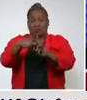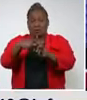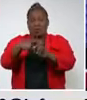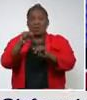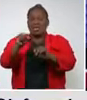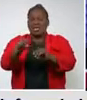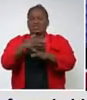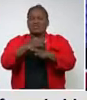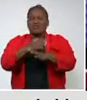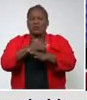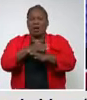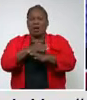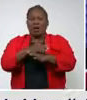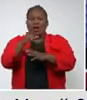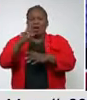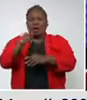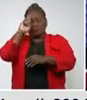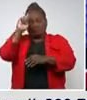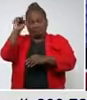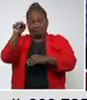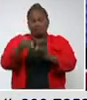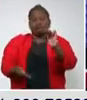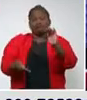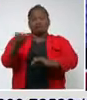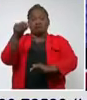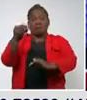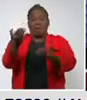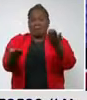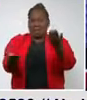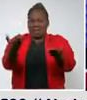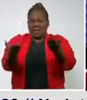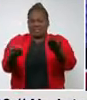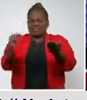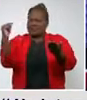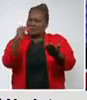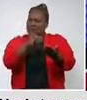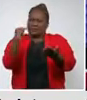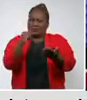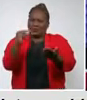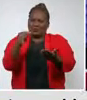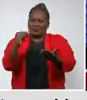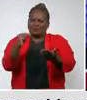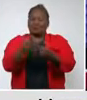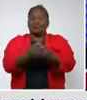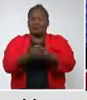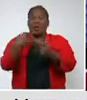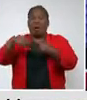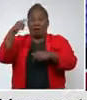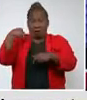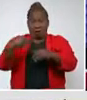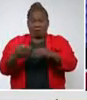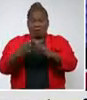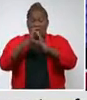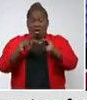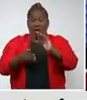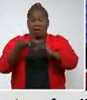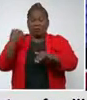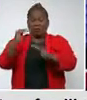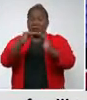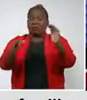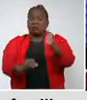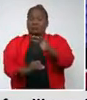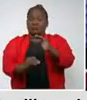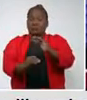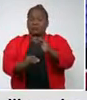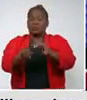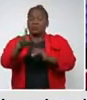activos se incremente, porque el balance es negativo. Ayer las altas fueron inferiores en